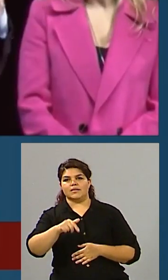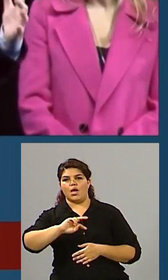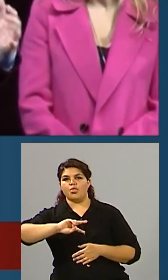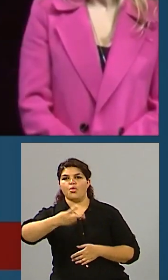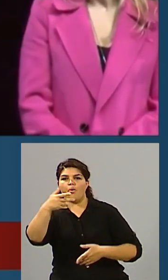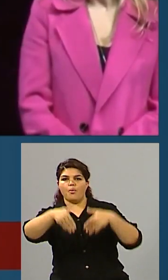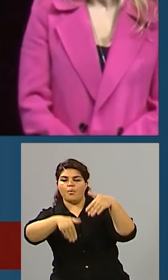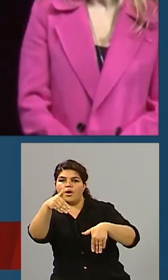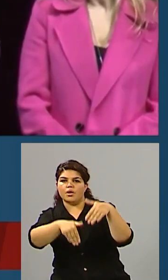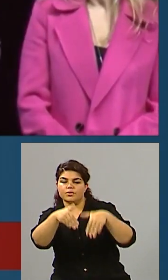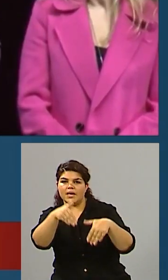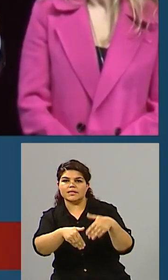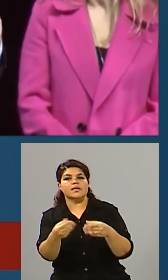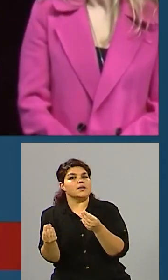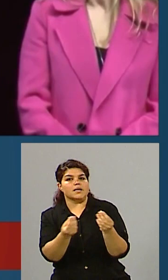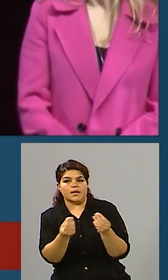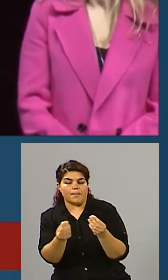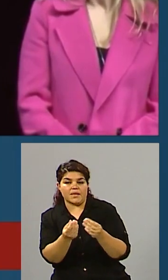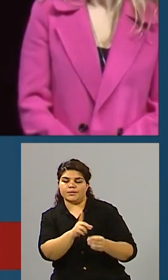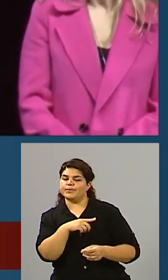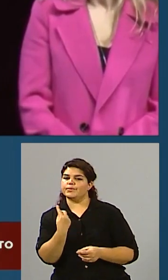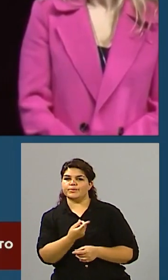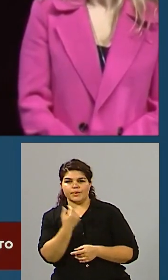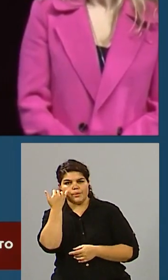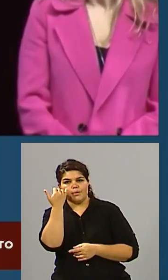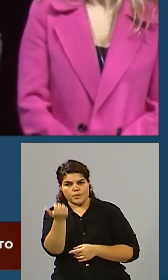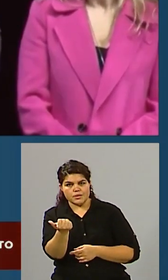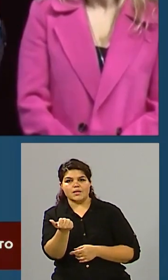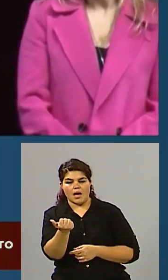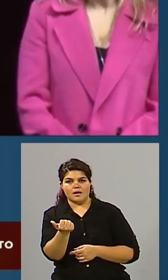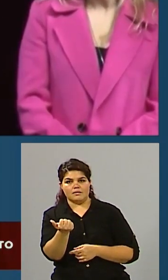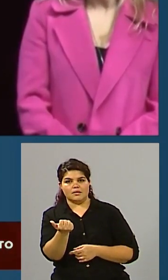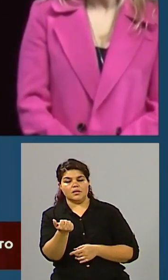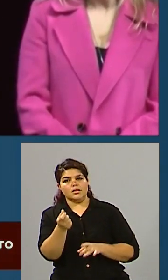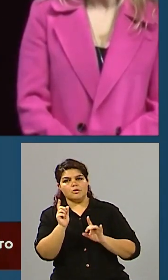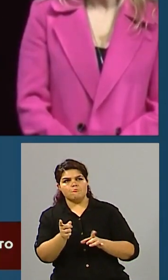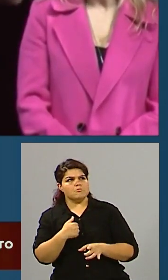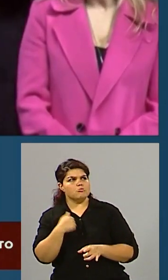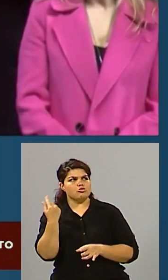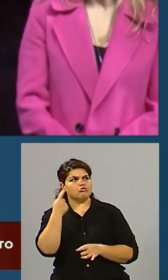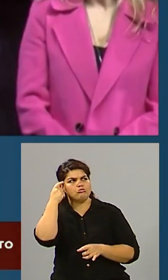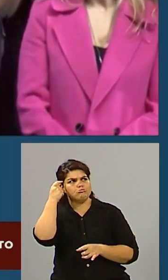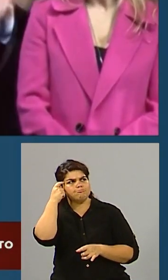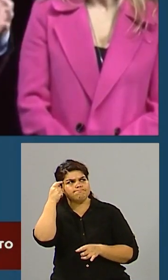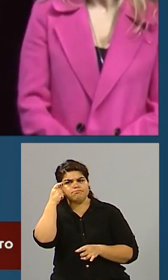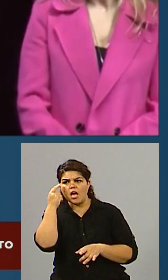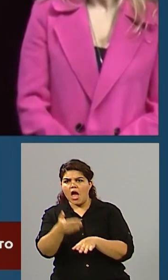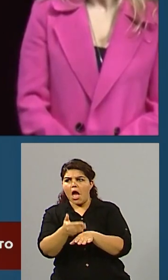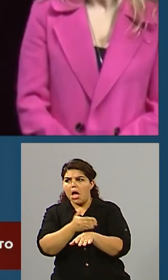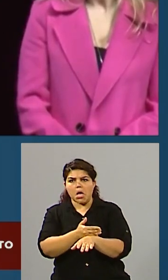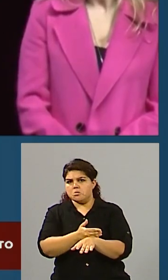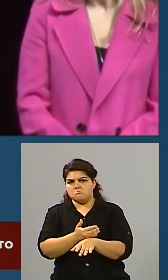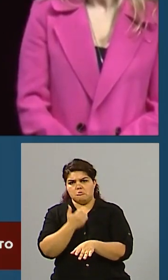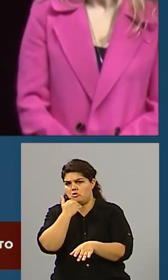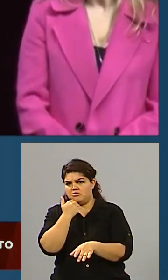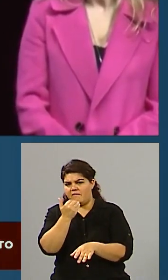balotaje nosotros vivimos un acercamiento que no era pensado semanas antes, por ejemplo, el